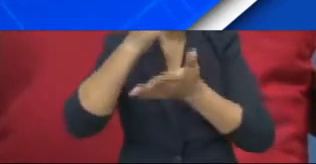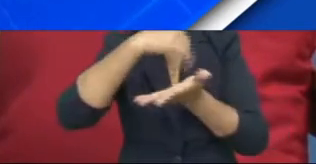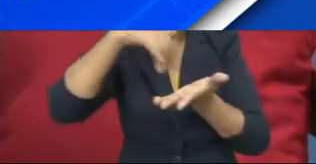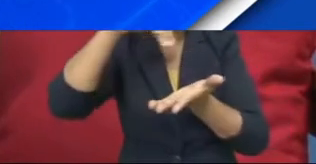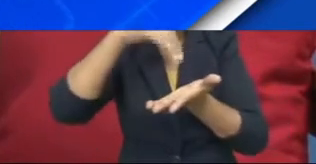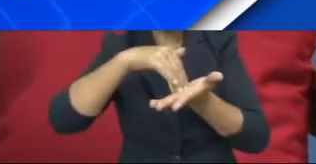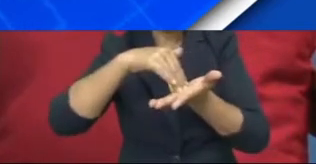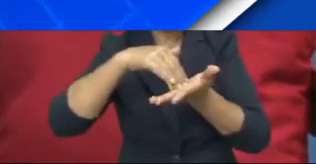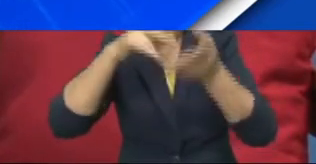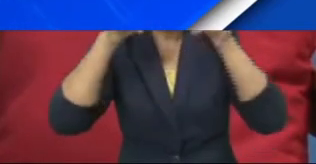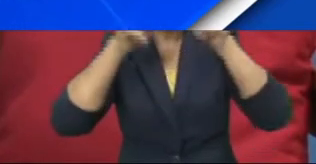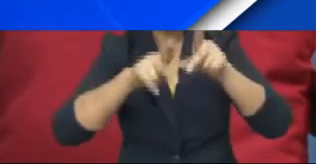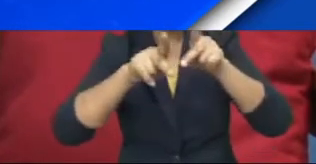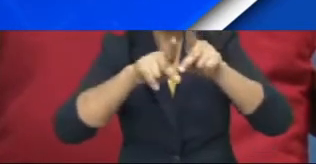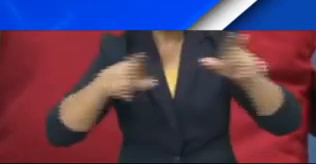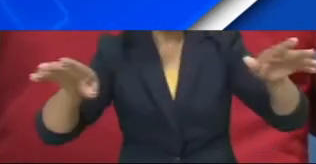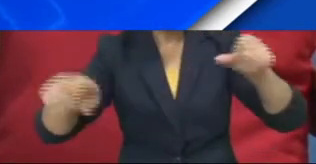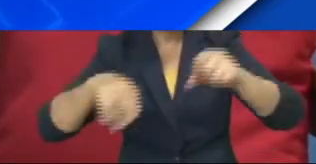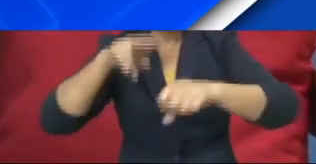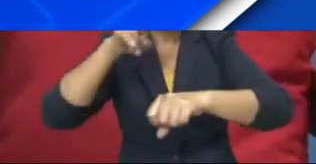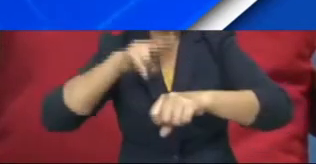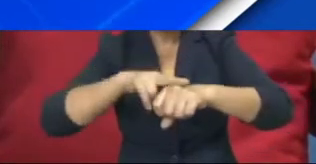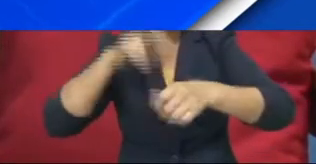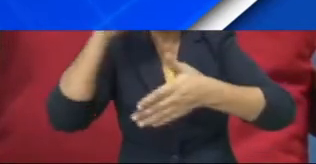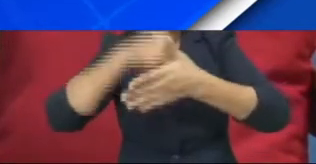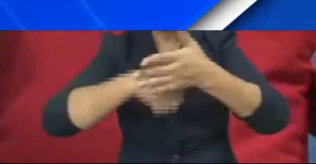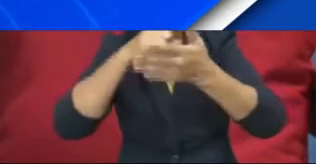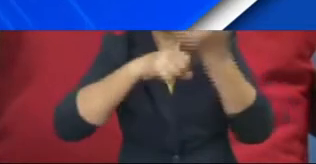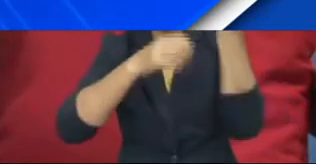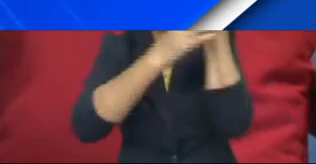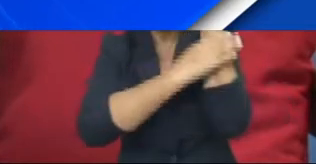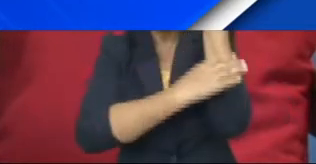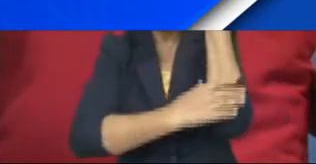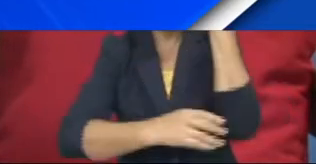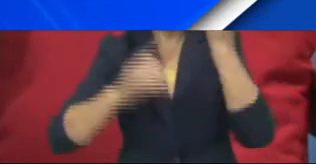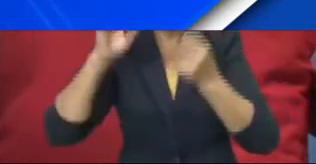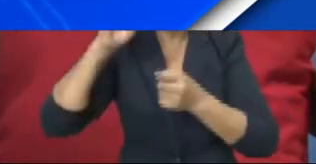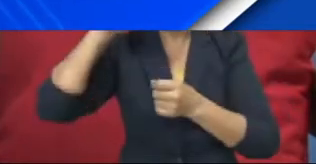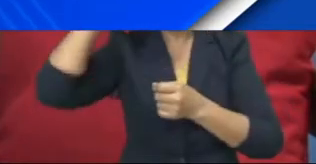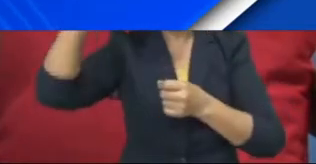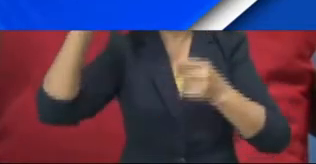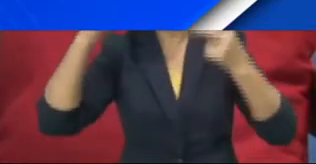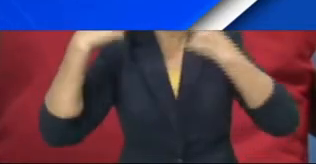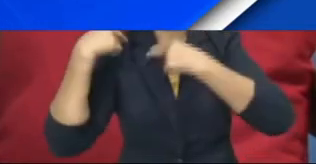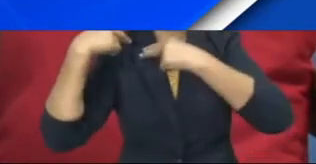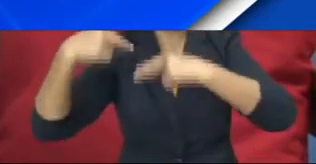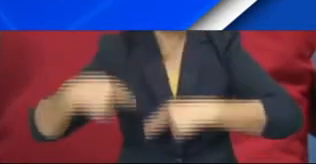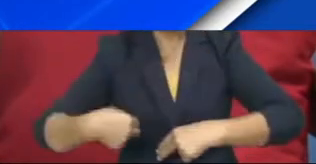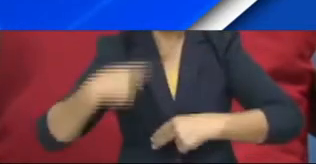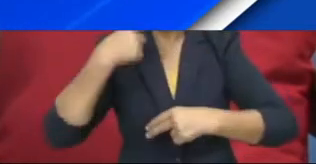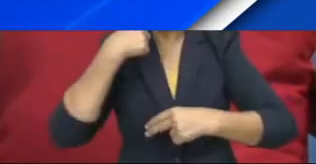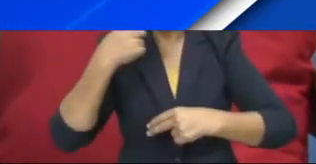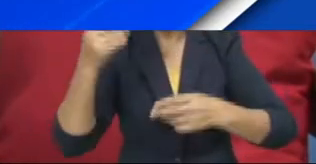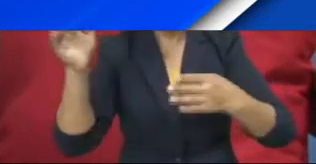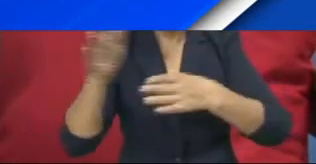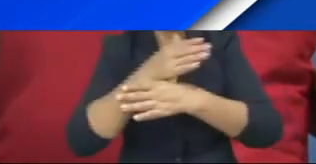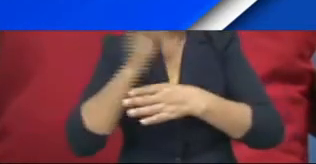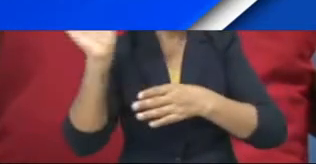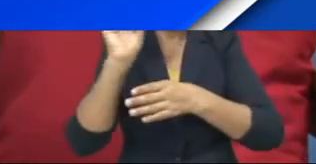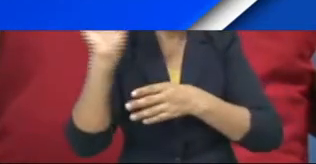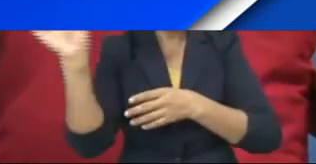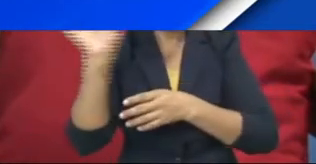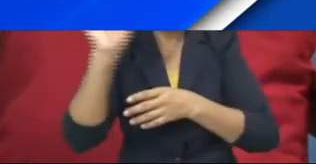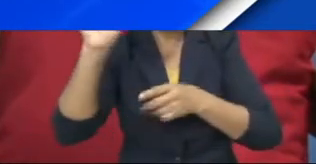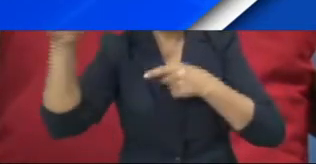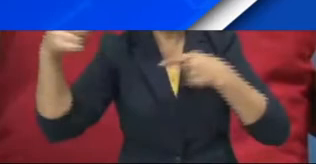¿verdad?, que es el Plan Nacional de Lucha contra la Pobreza y para el Desarrollo Humano. Ahí se plantean las estrategias, están